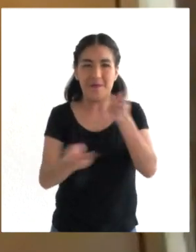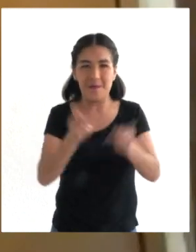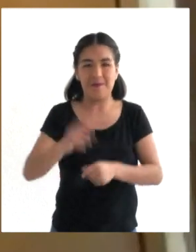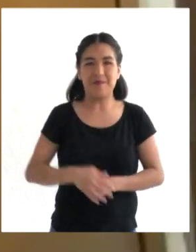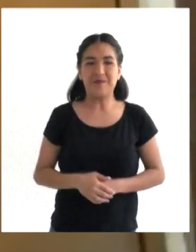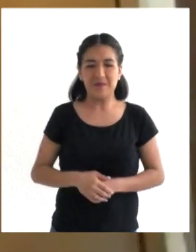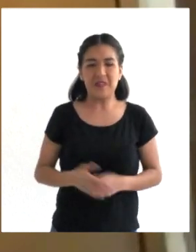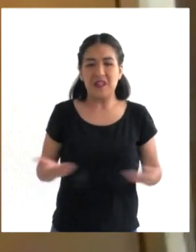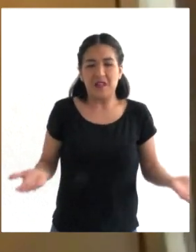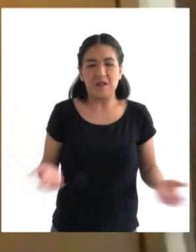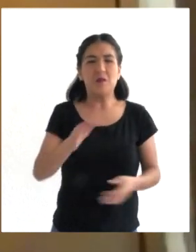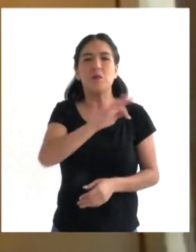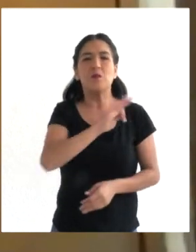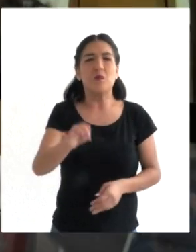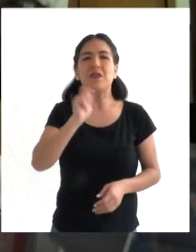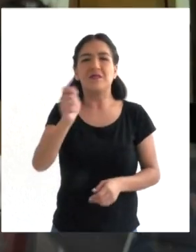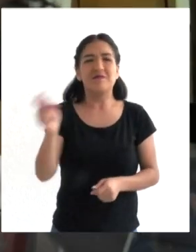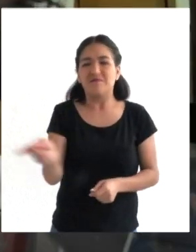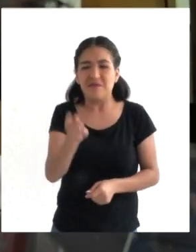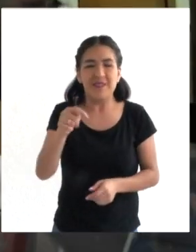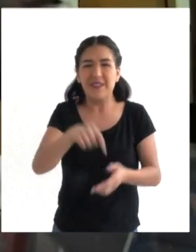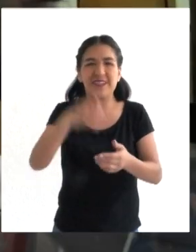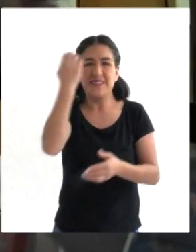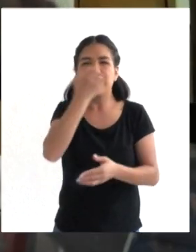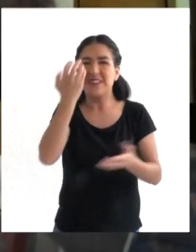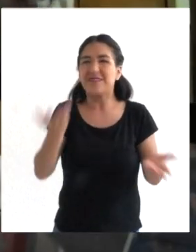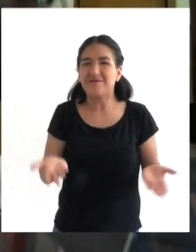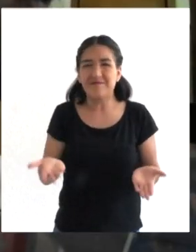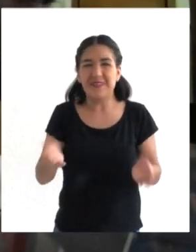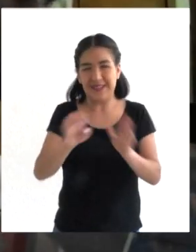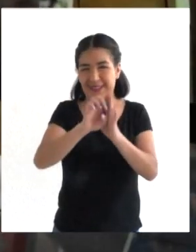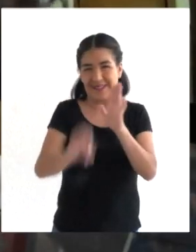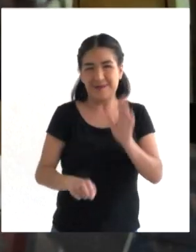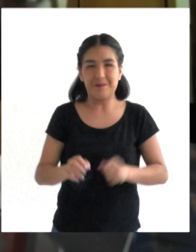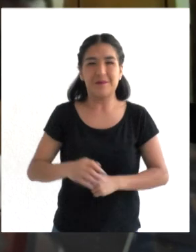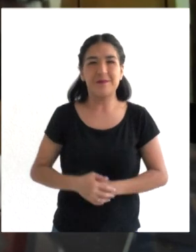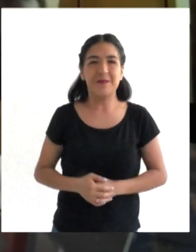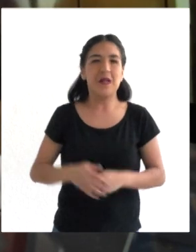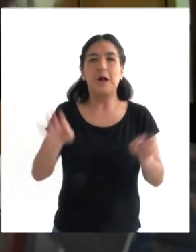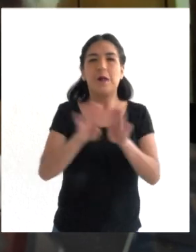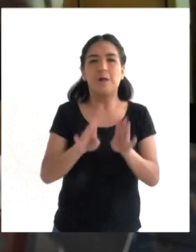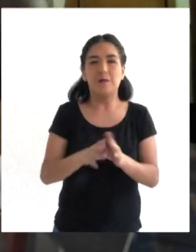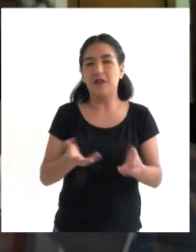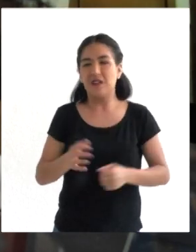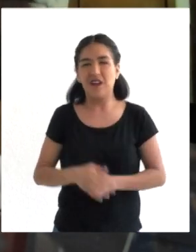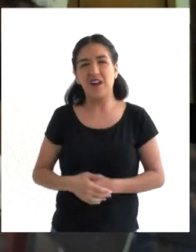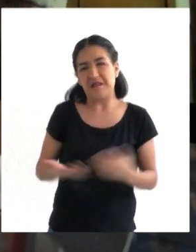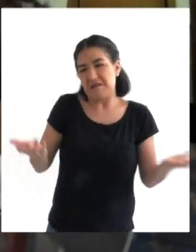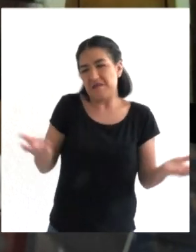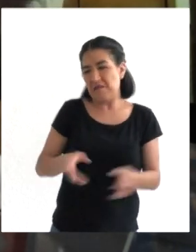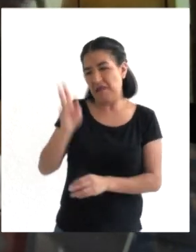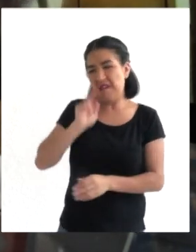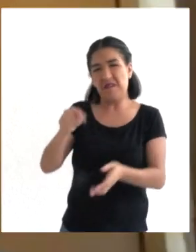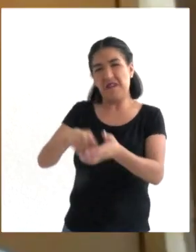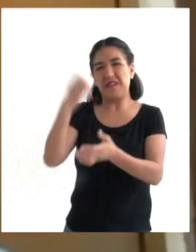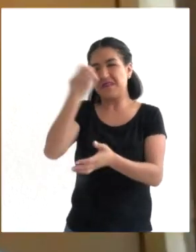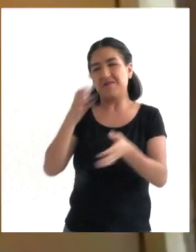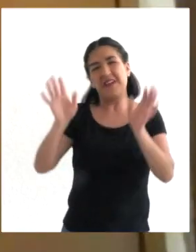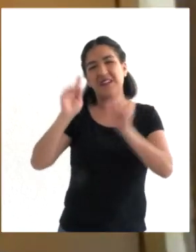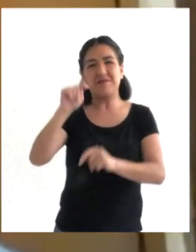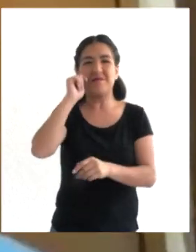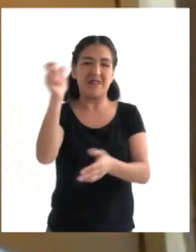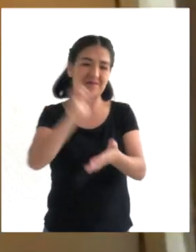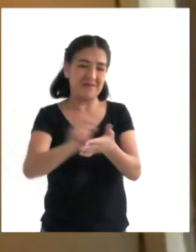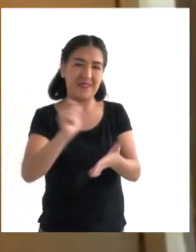pueden preguntar en este examen? Es mejor que decir, pues a ver qué me preguntan ya